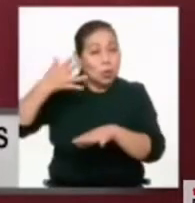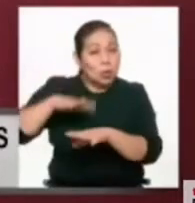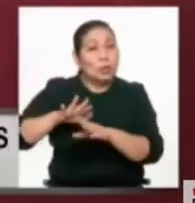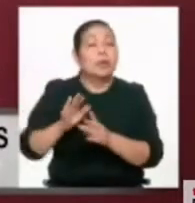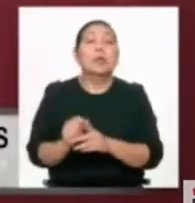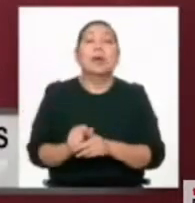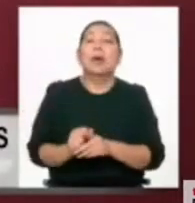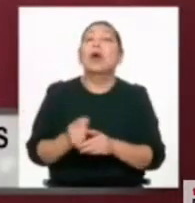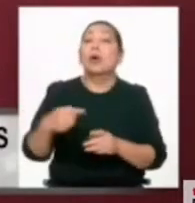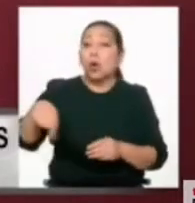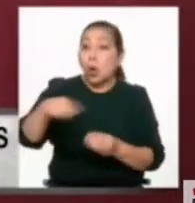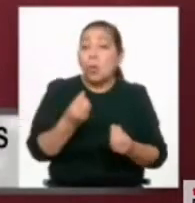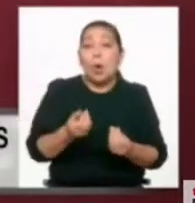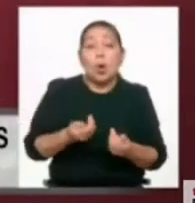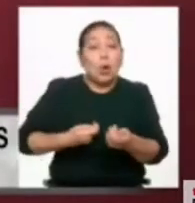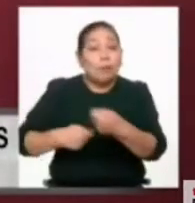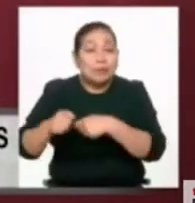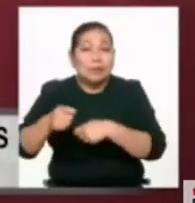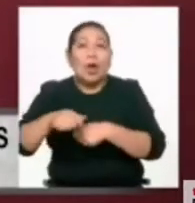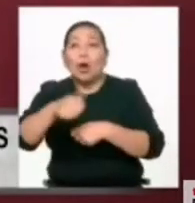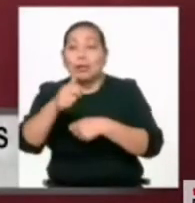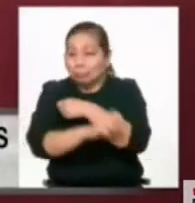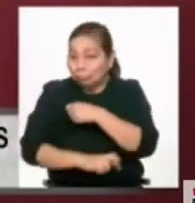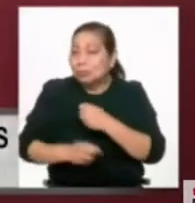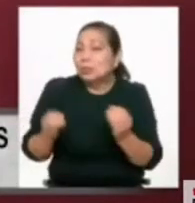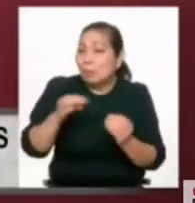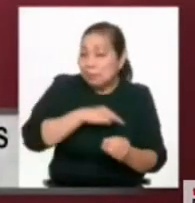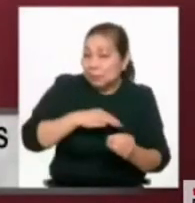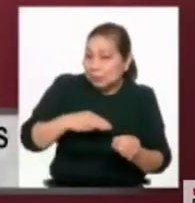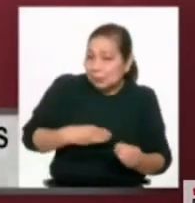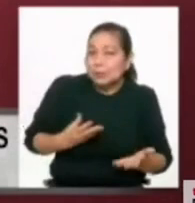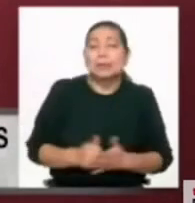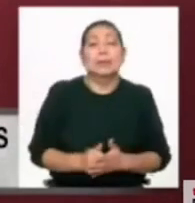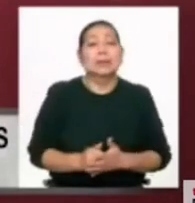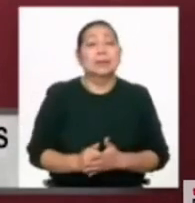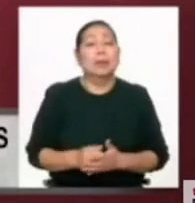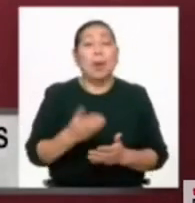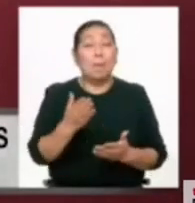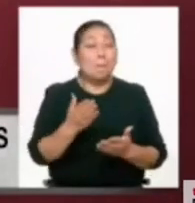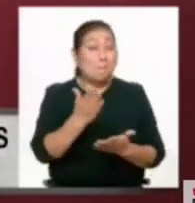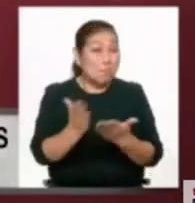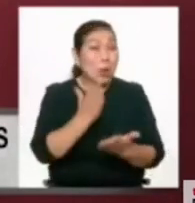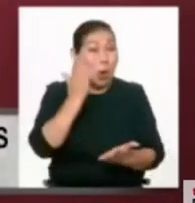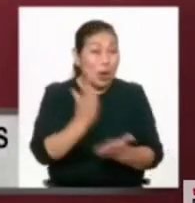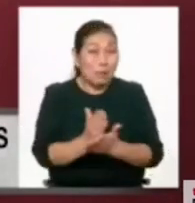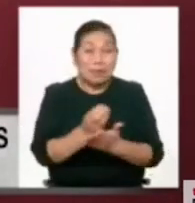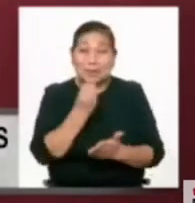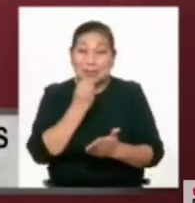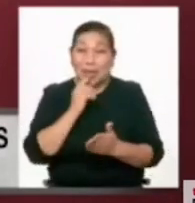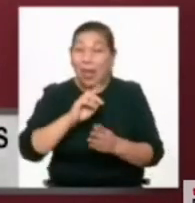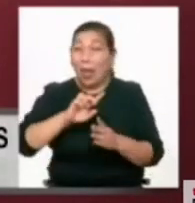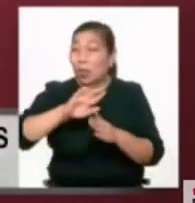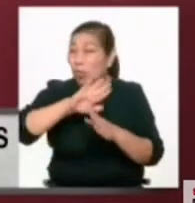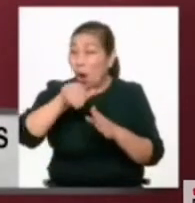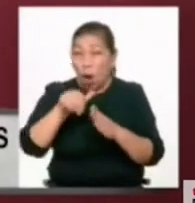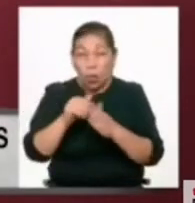Inclusión y Desarrollo Social y nosotros como Comercio Exterior, puesto que la crisis internacional de los alimentos